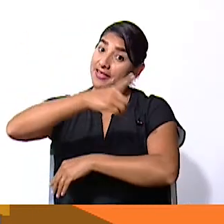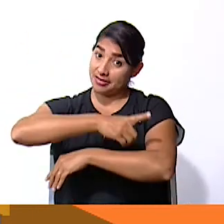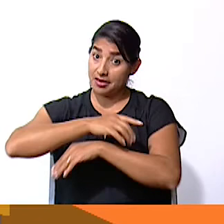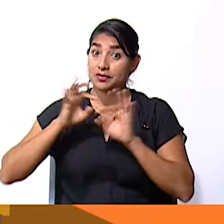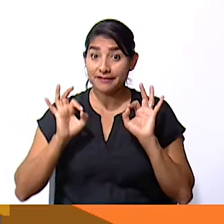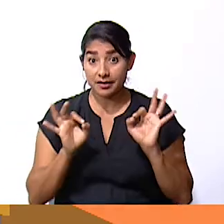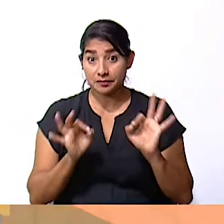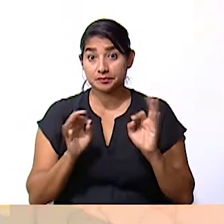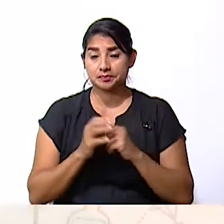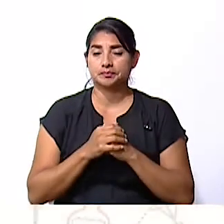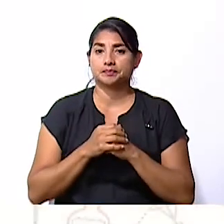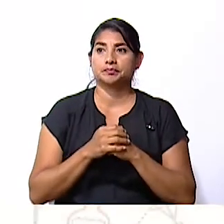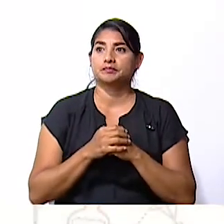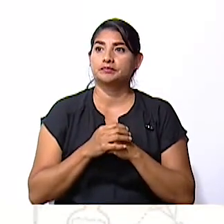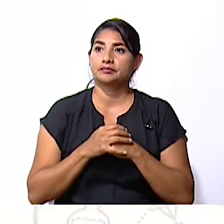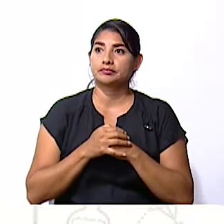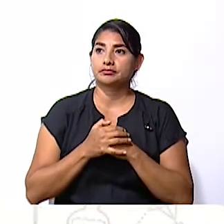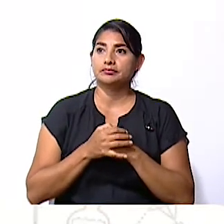hoy?